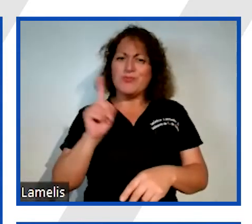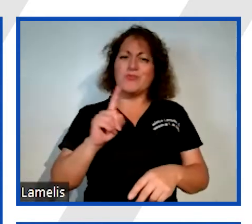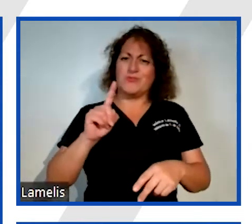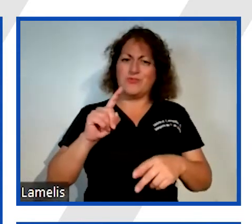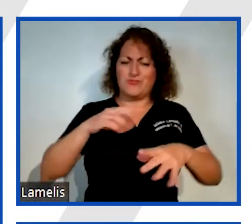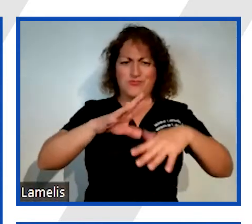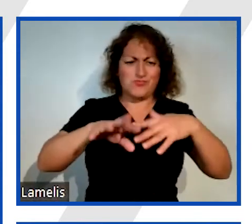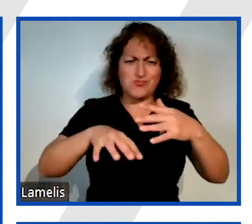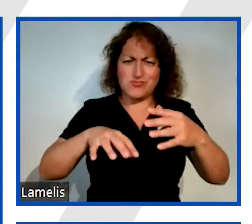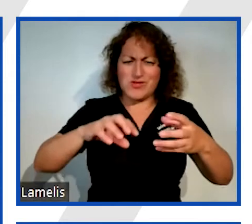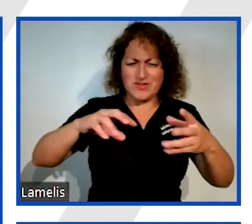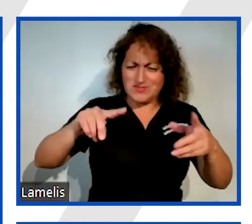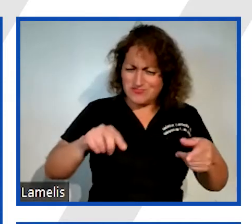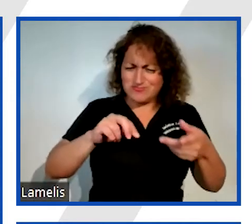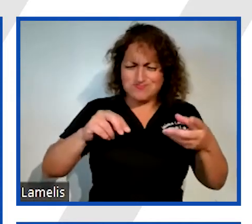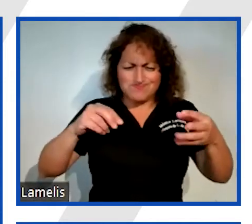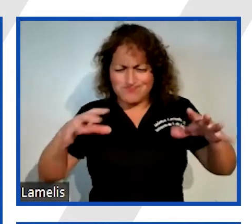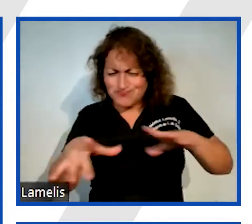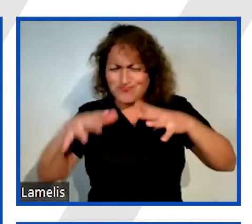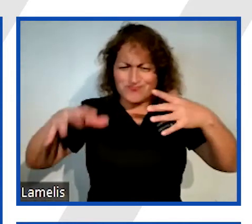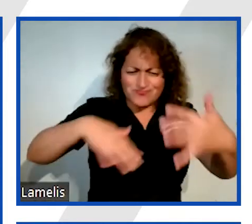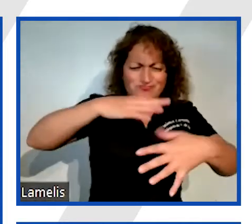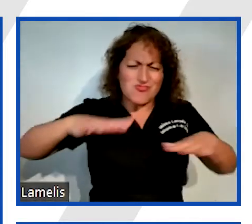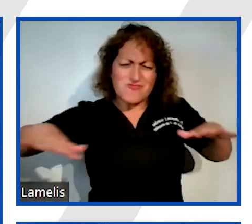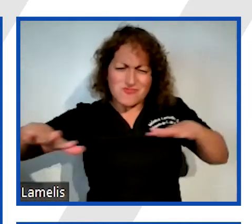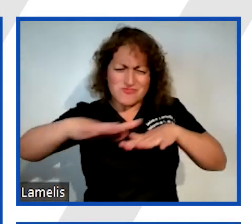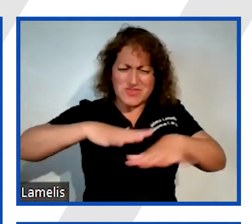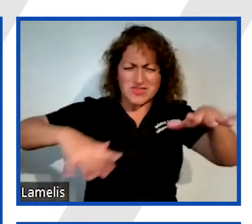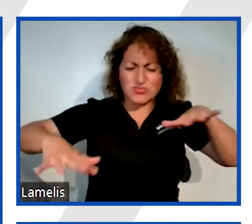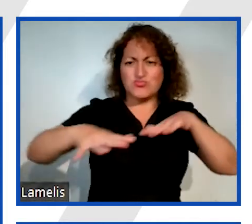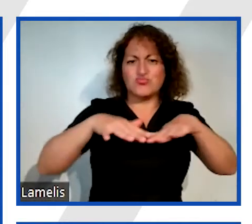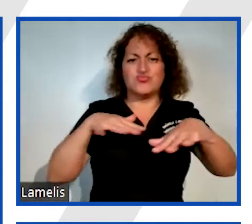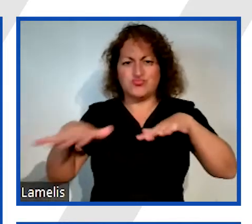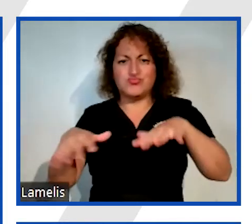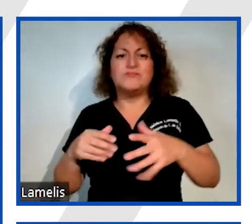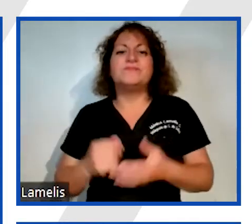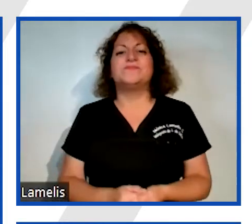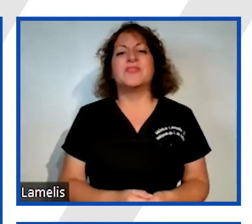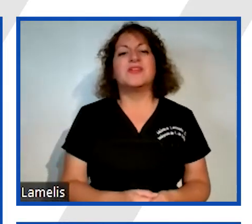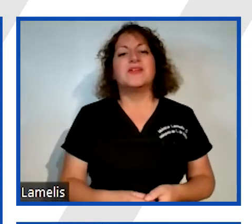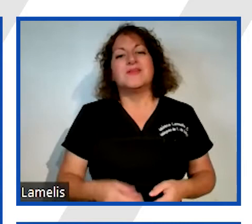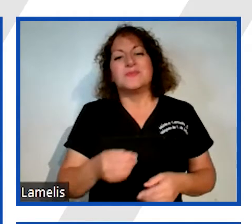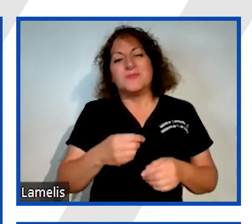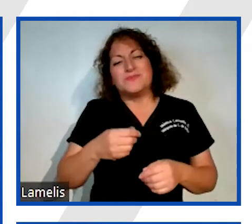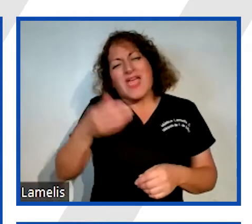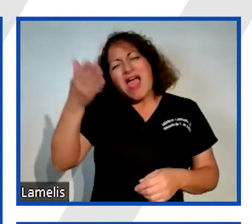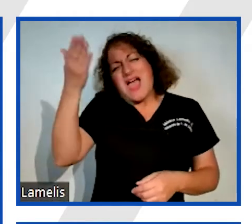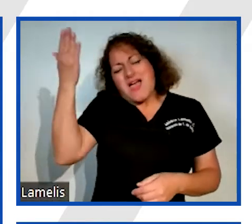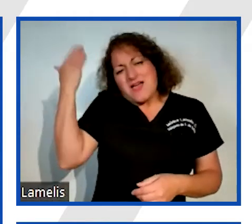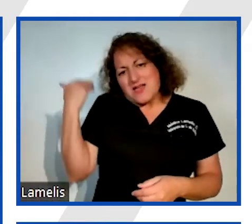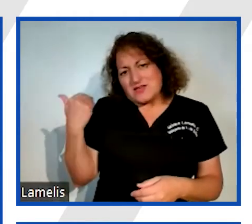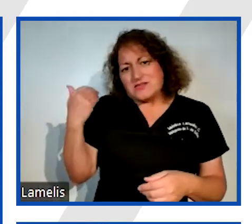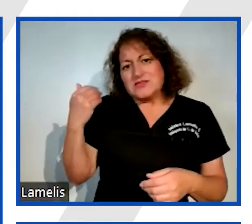años hubo una en un choque verdad una colisión grande